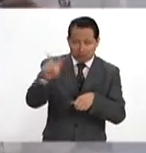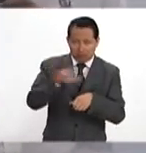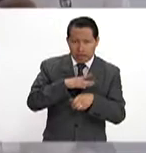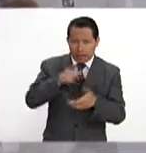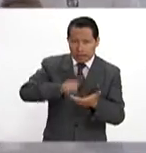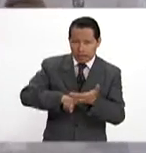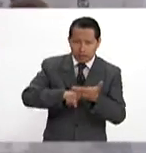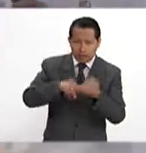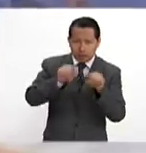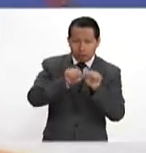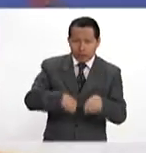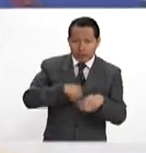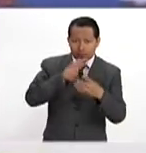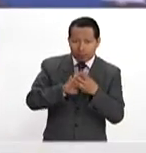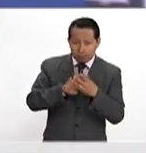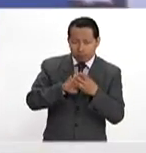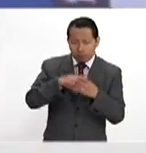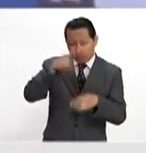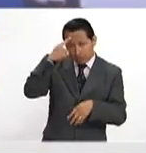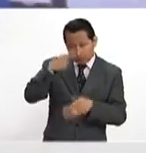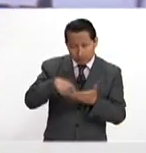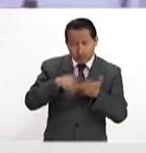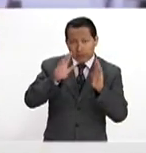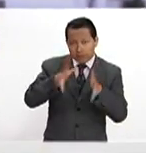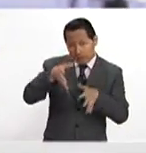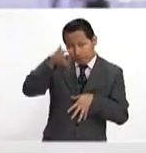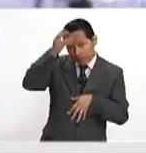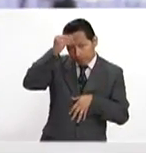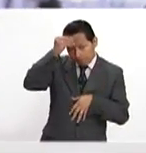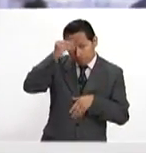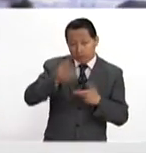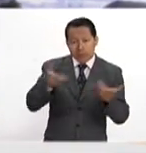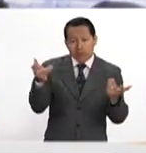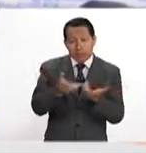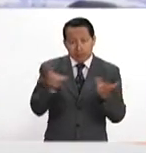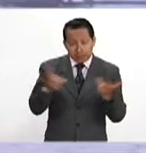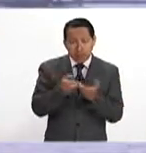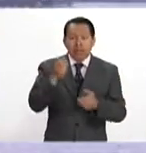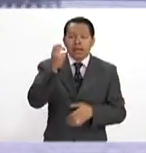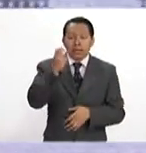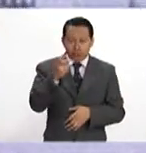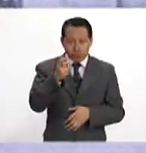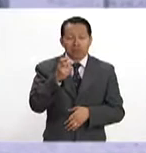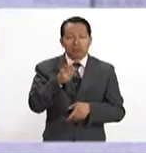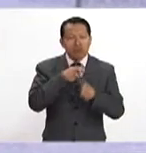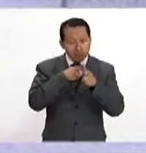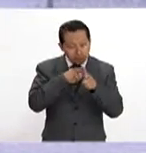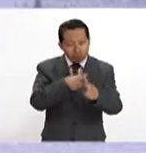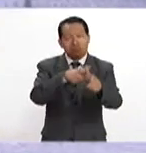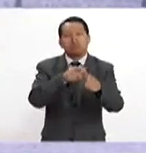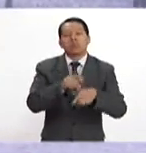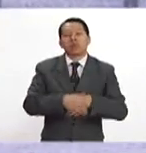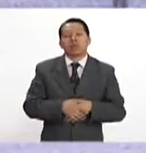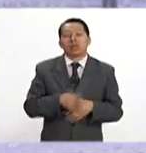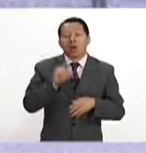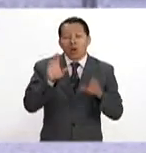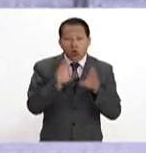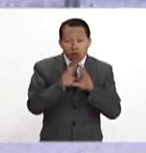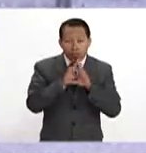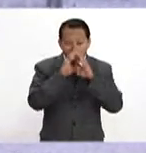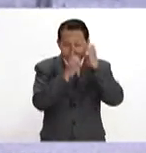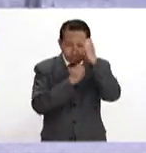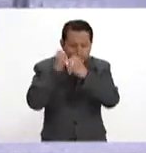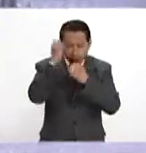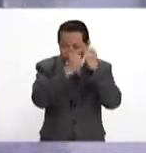a un centro penitenciario. Creo que ya nos aprendimos el camino Y así es como vamos a seguir. Revisar